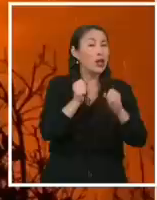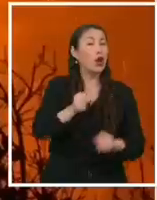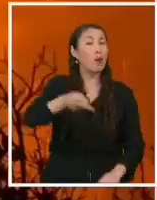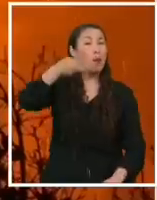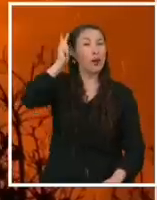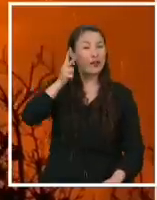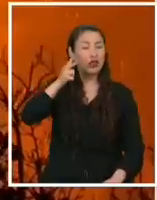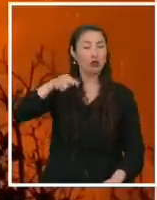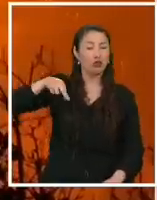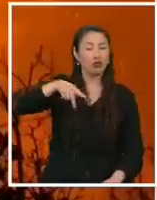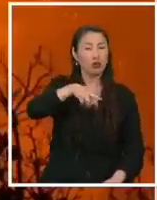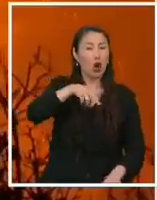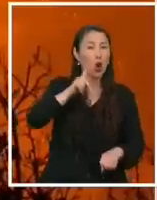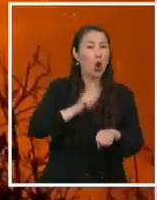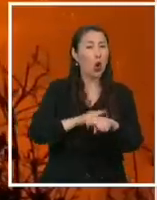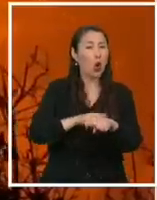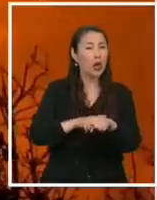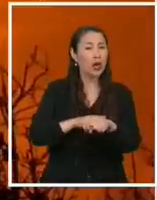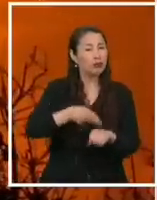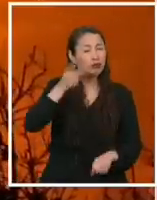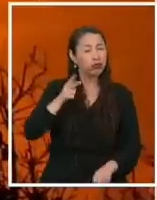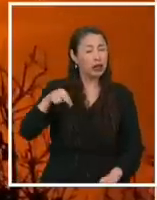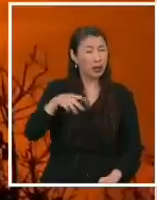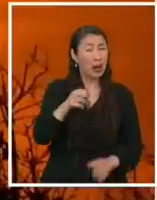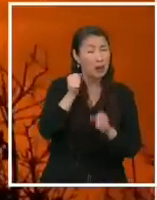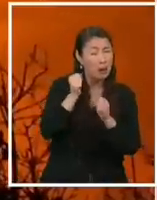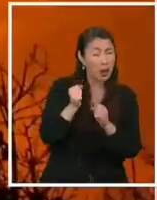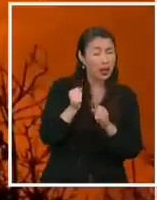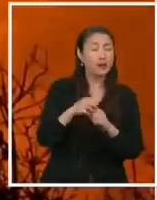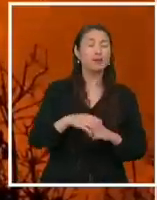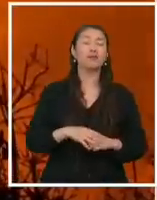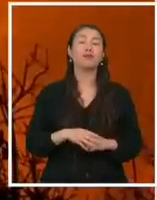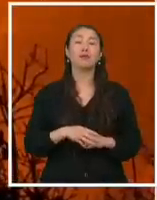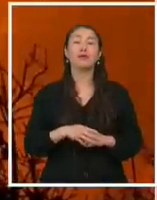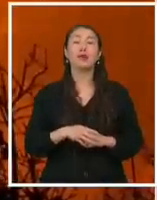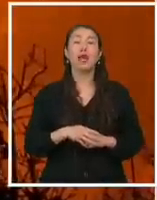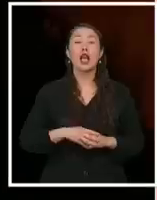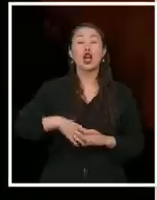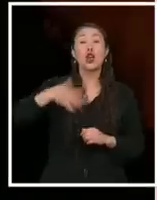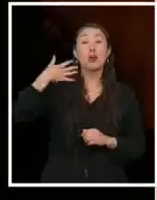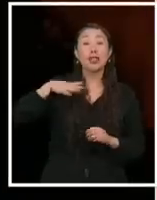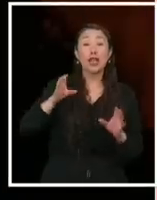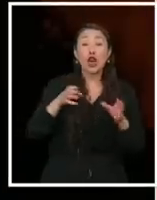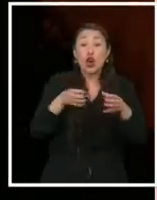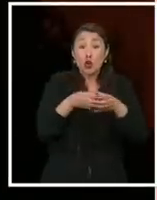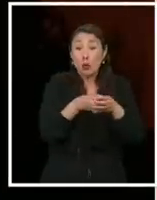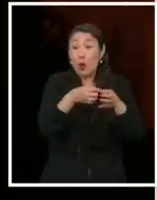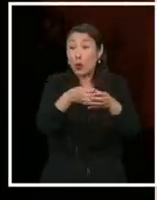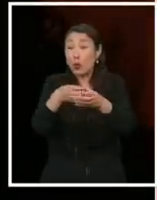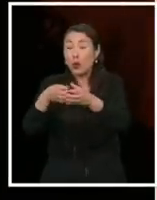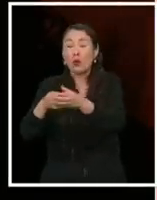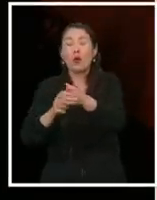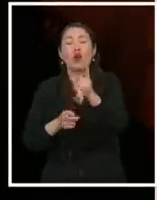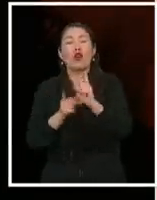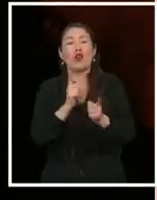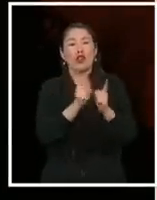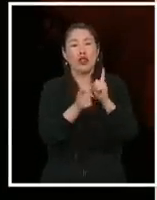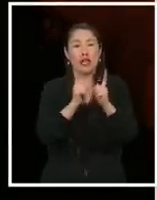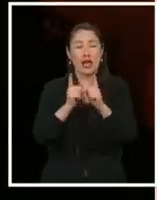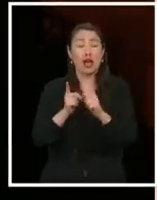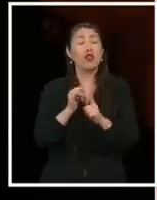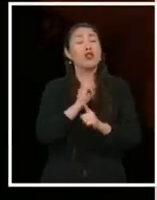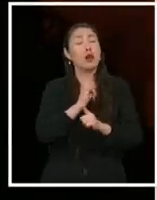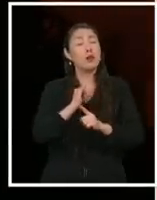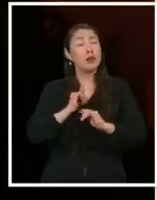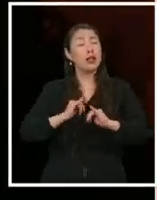situación? ¿Podría ser factible en estas condiciones? Lo importante es que los organismos están coordinados. Vamos a sesionar en COGRIT en unos minutos